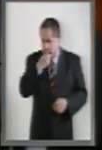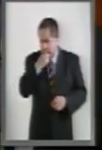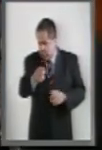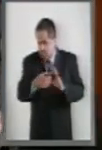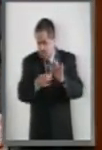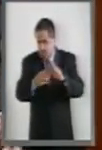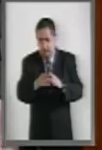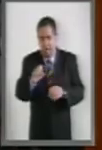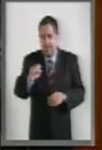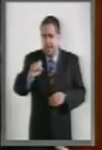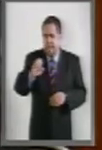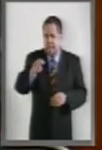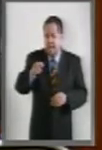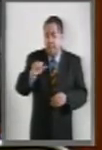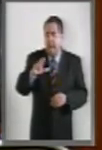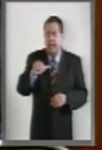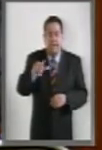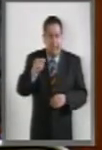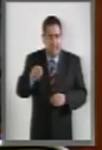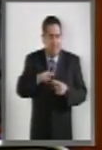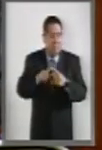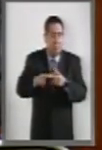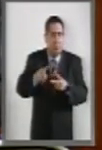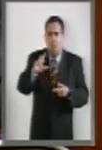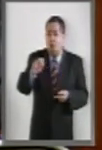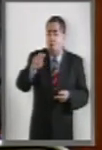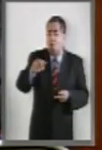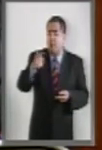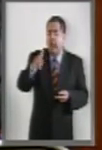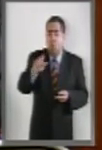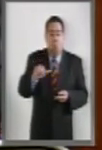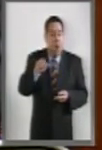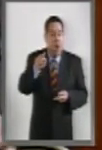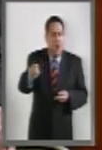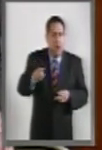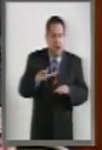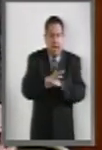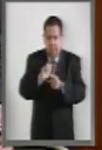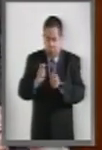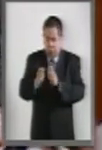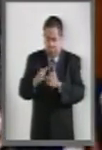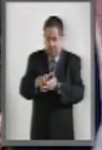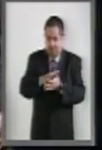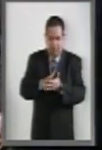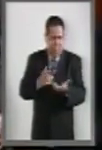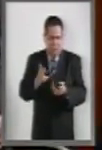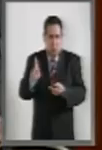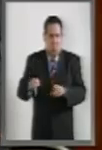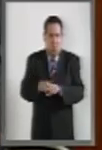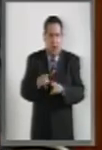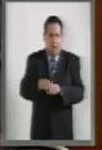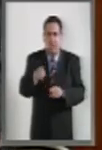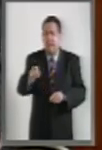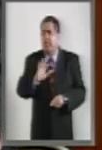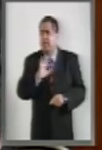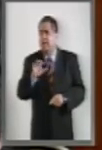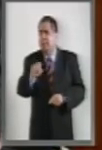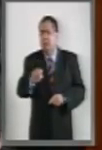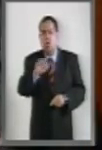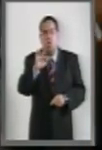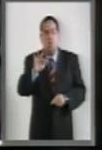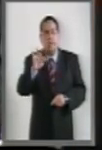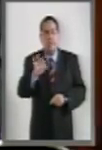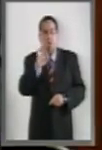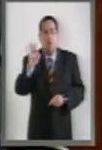la Semarnat, el de Conagua, son ajustes similares. En el caso de Semarnat, casi es el